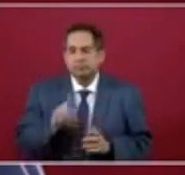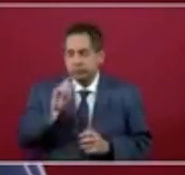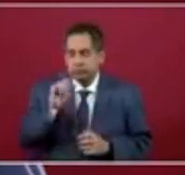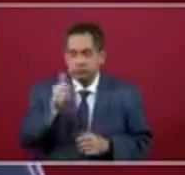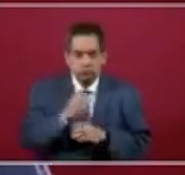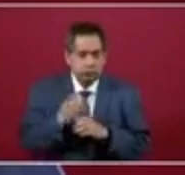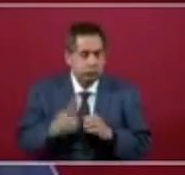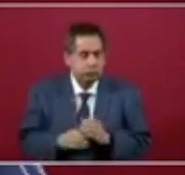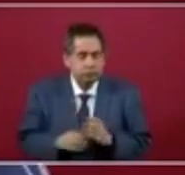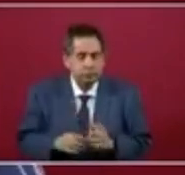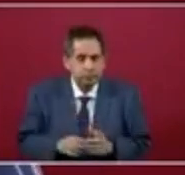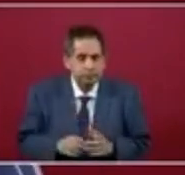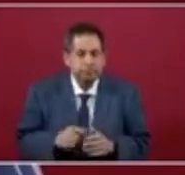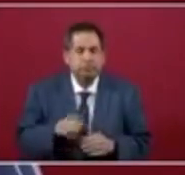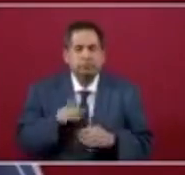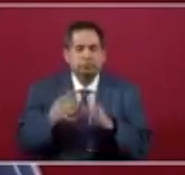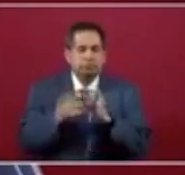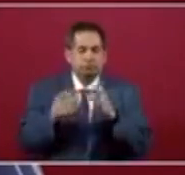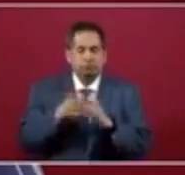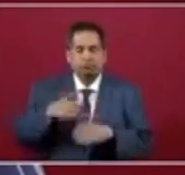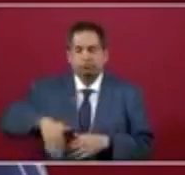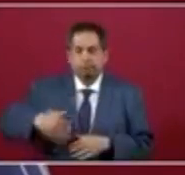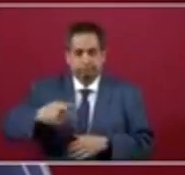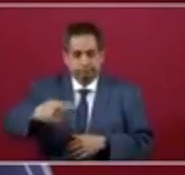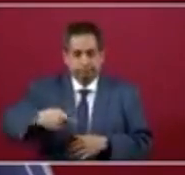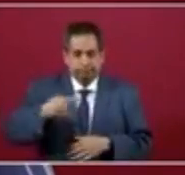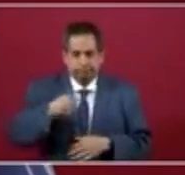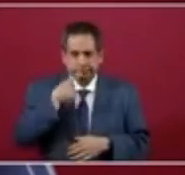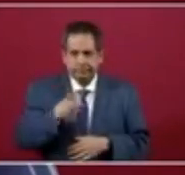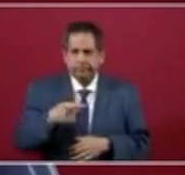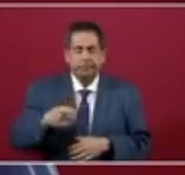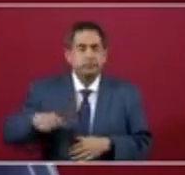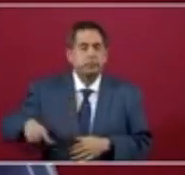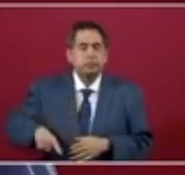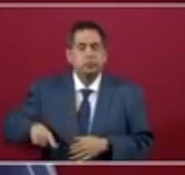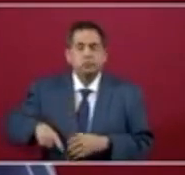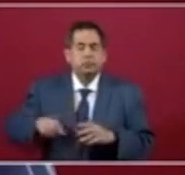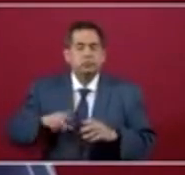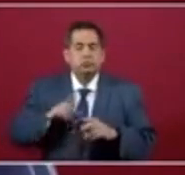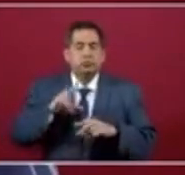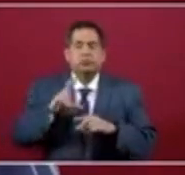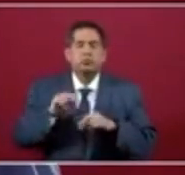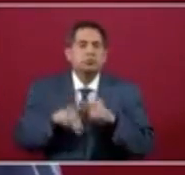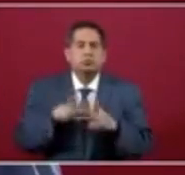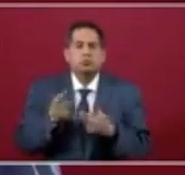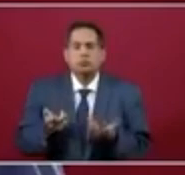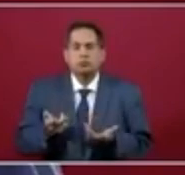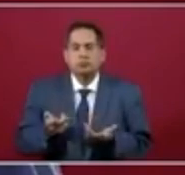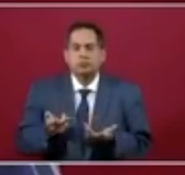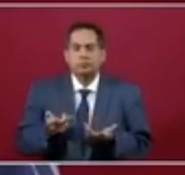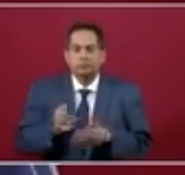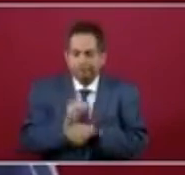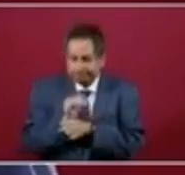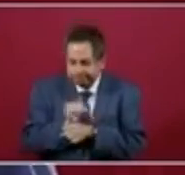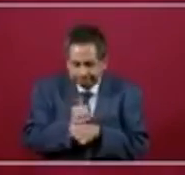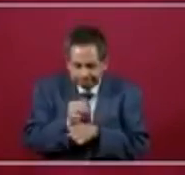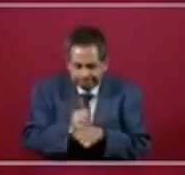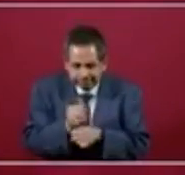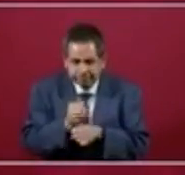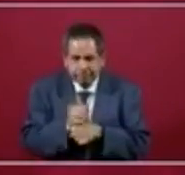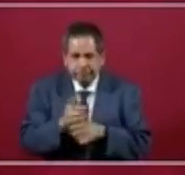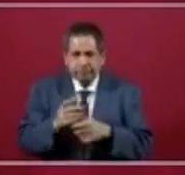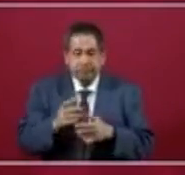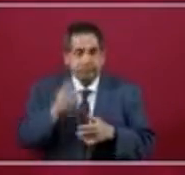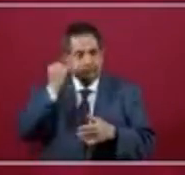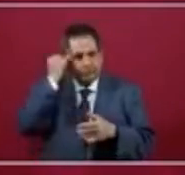cosa de las que preguntó el compañero, el Estado no va a investigar porque